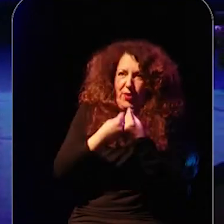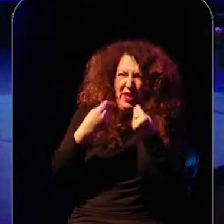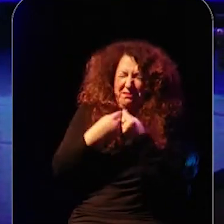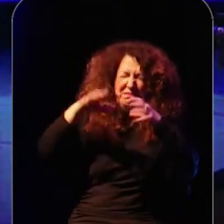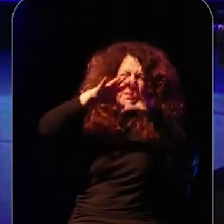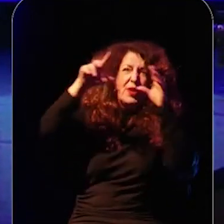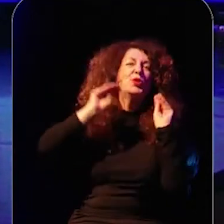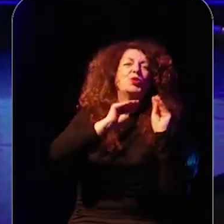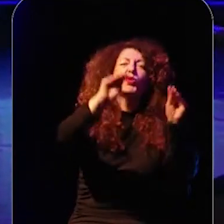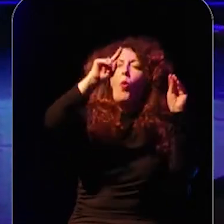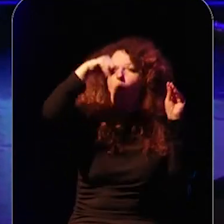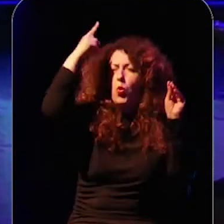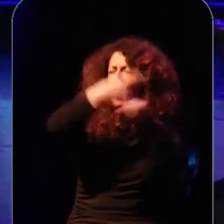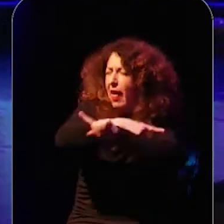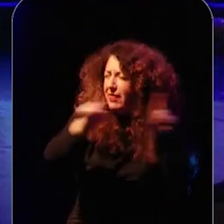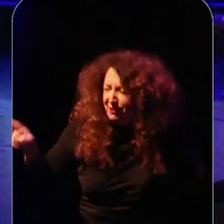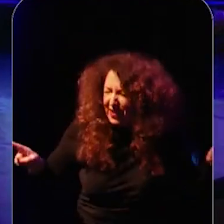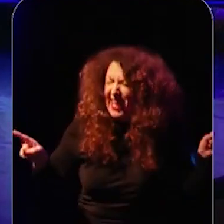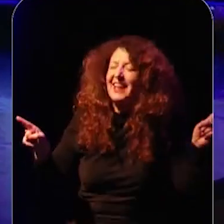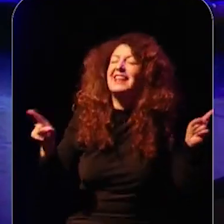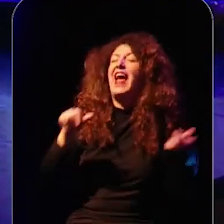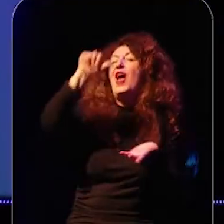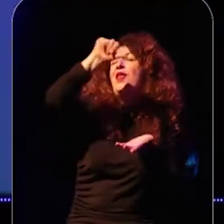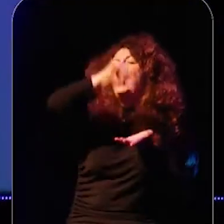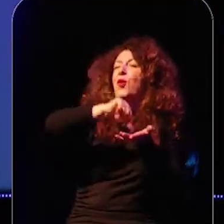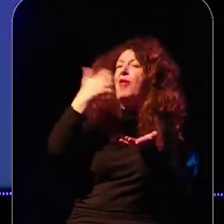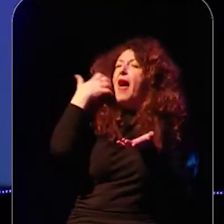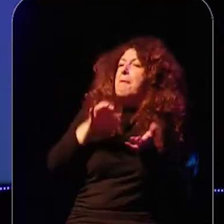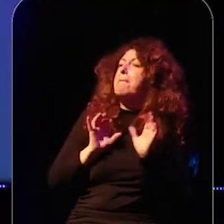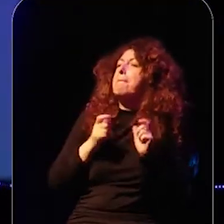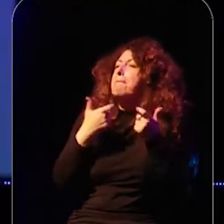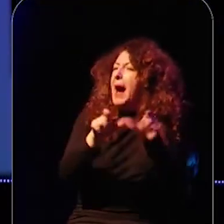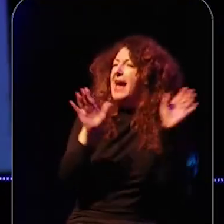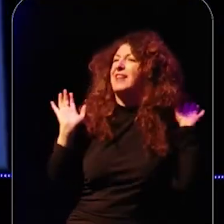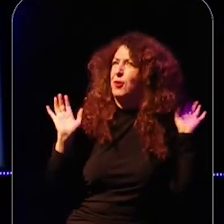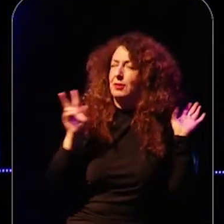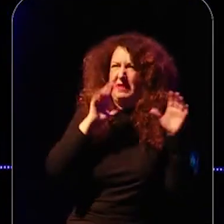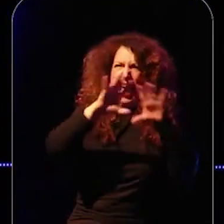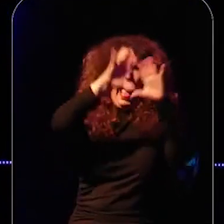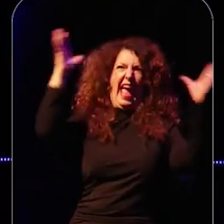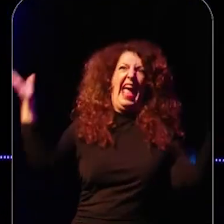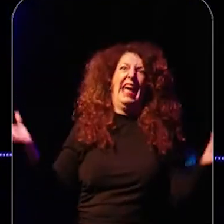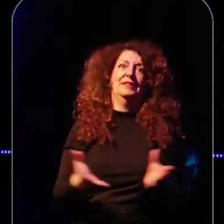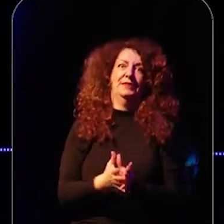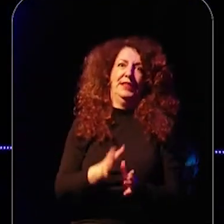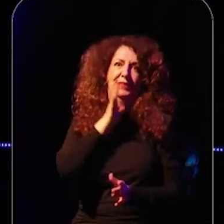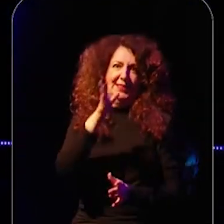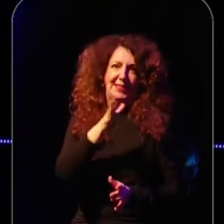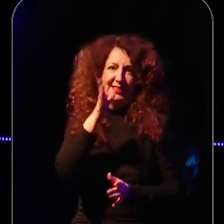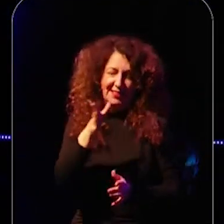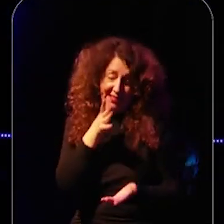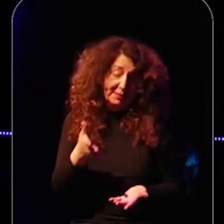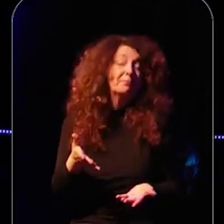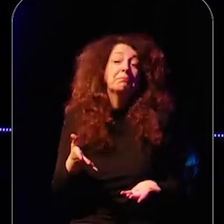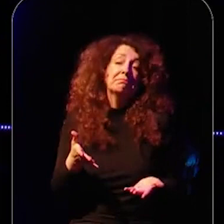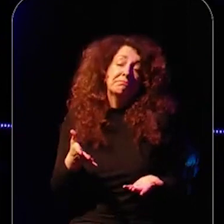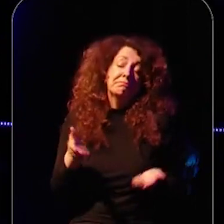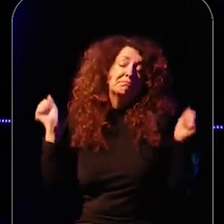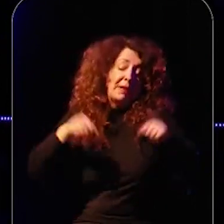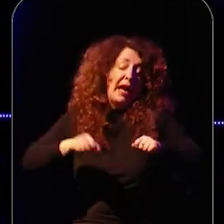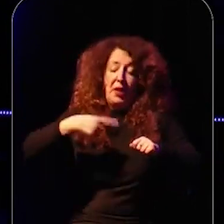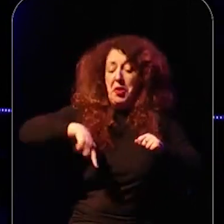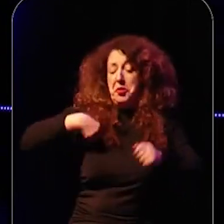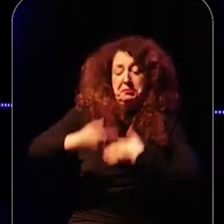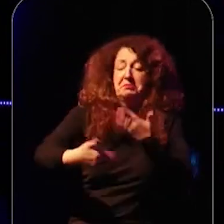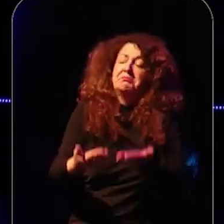otra cultura, es una ciudad muy particular. Bueno, pues todo eso nos ha llevado hasta aquí, entonces no está